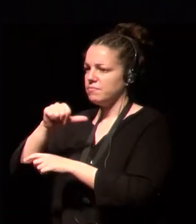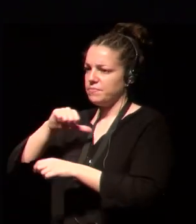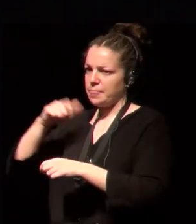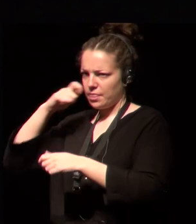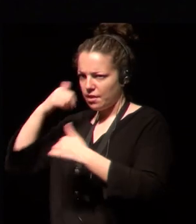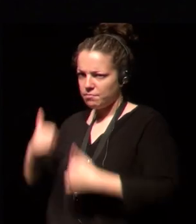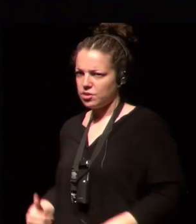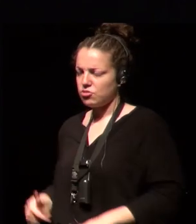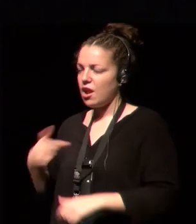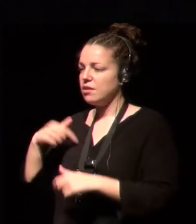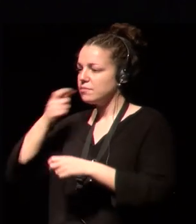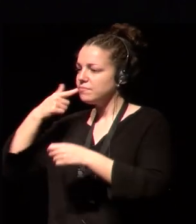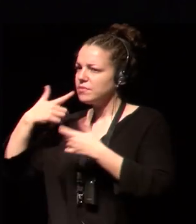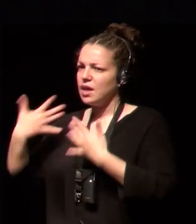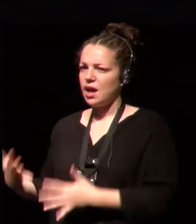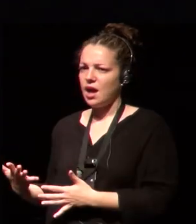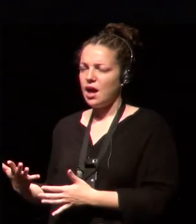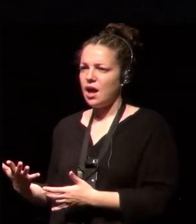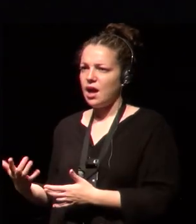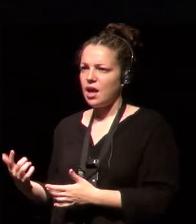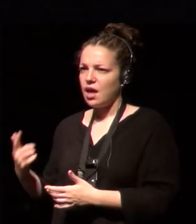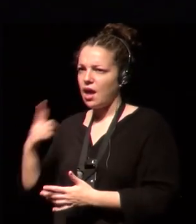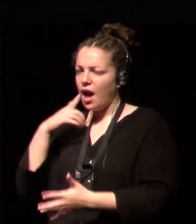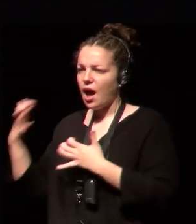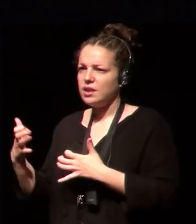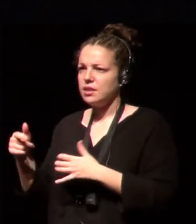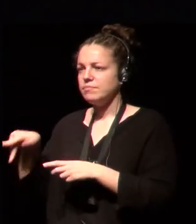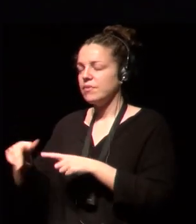trabajo social para cambiar paradigma.